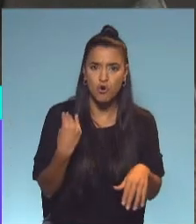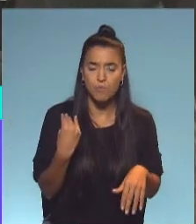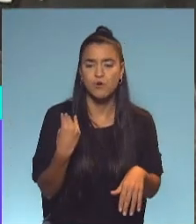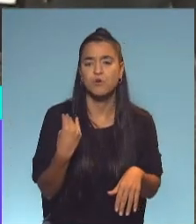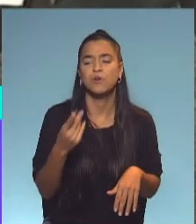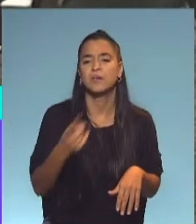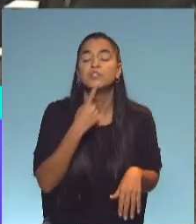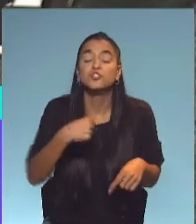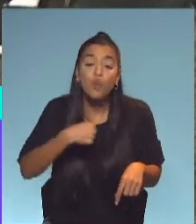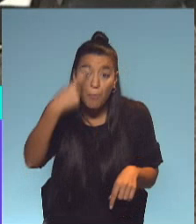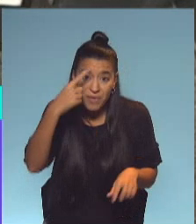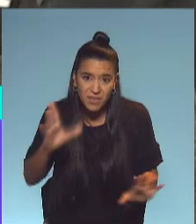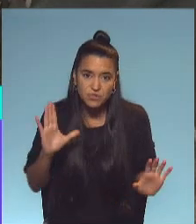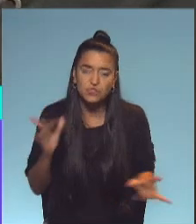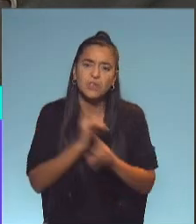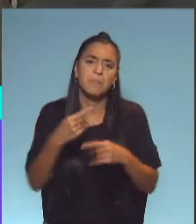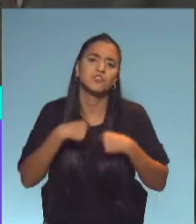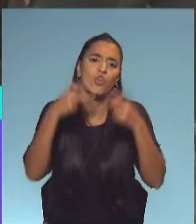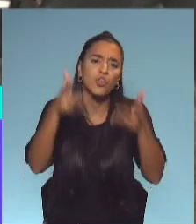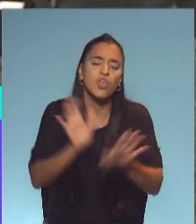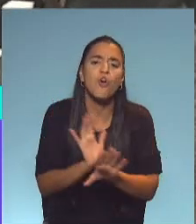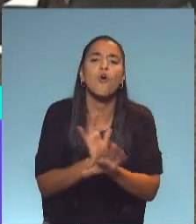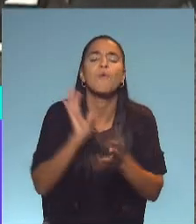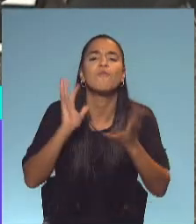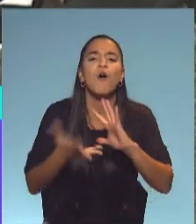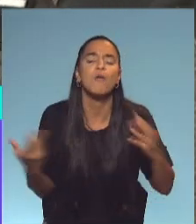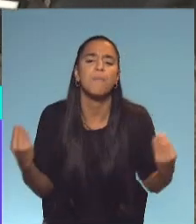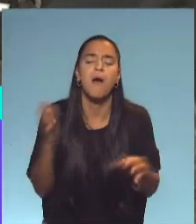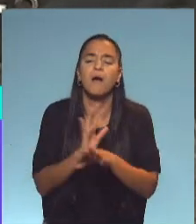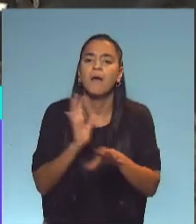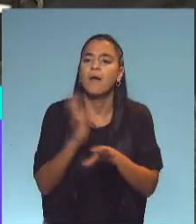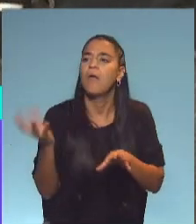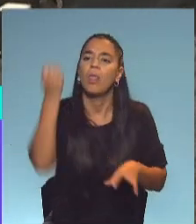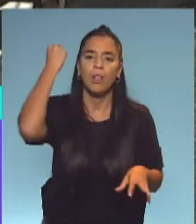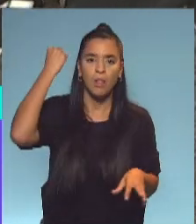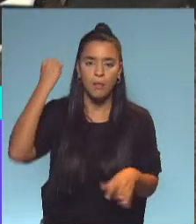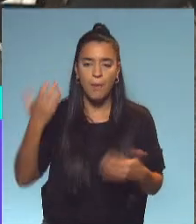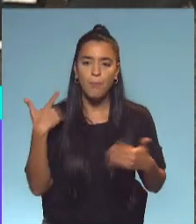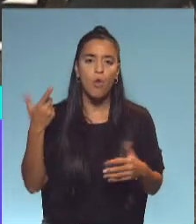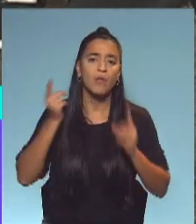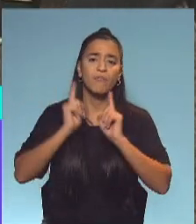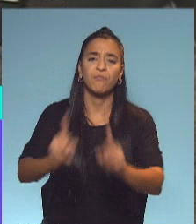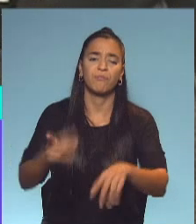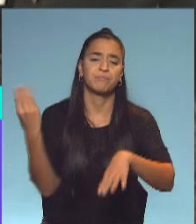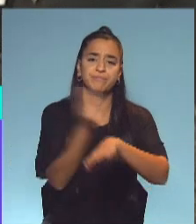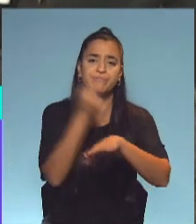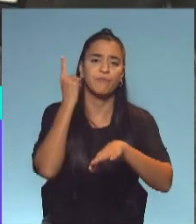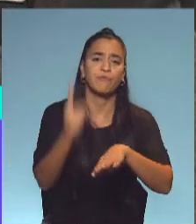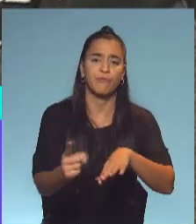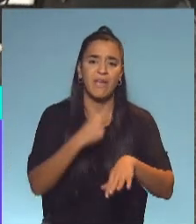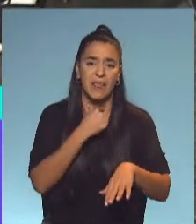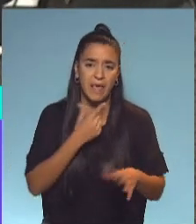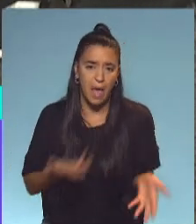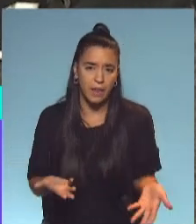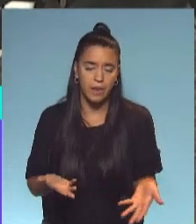fue, calculo yo, siempre lo digo, una manera y un manotazo de ahogado para poder perpetrarse en el poder. Creo que